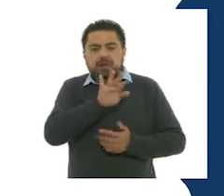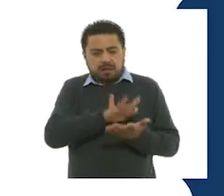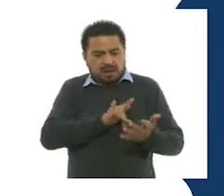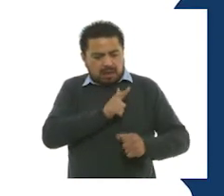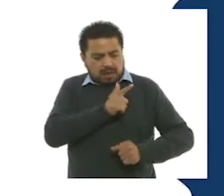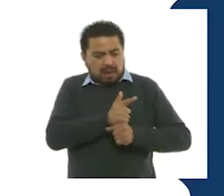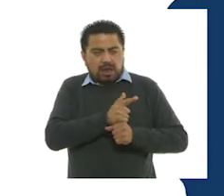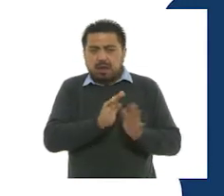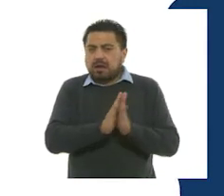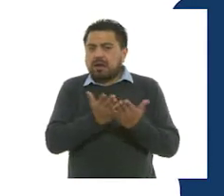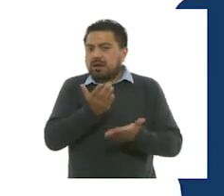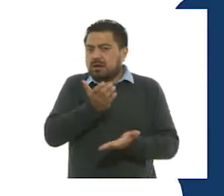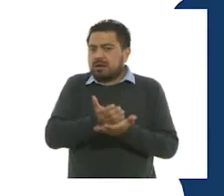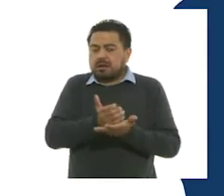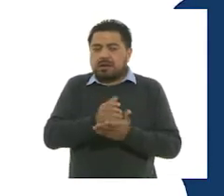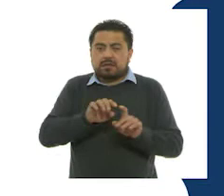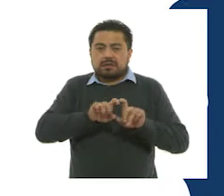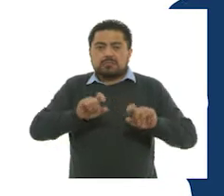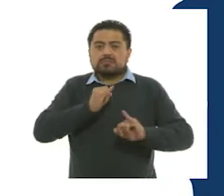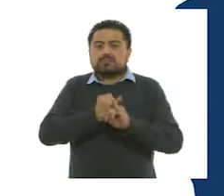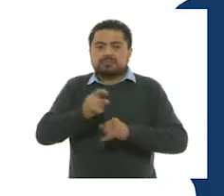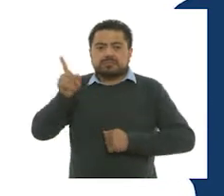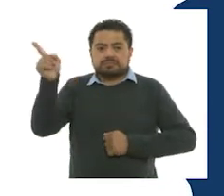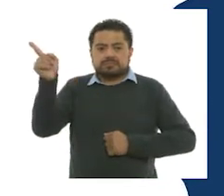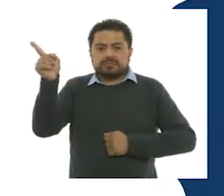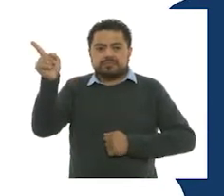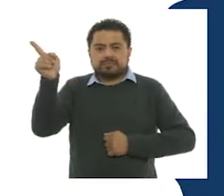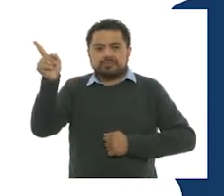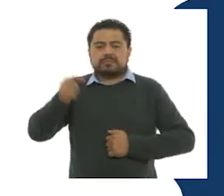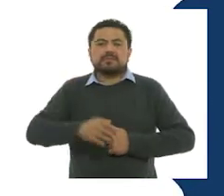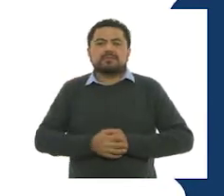los libros de texto en la página